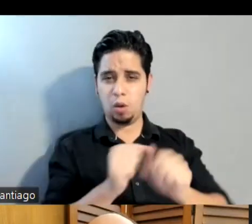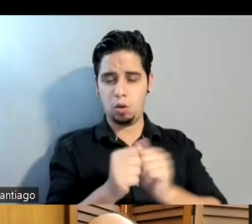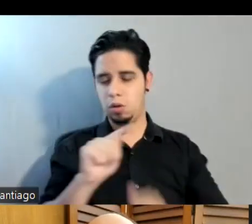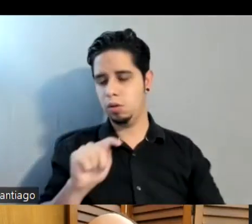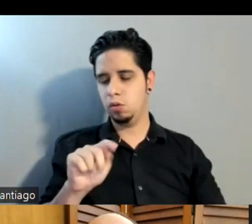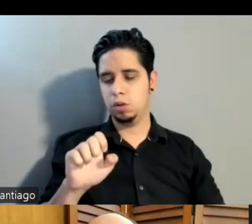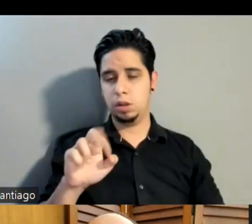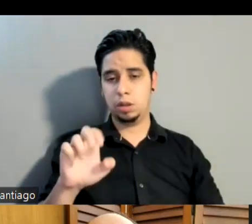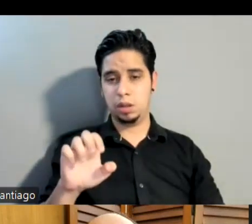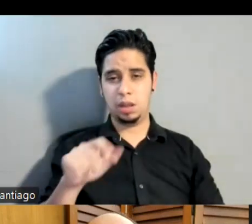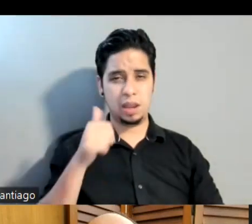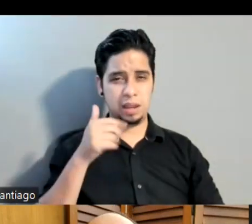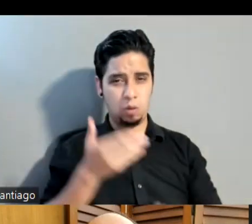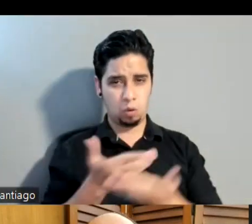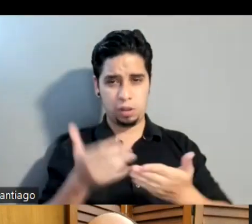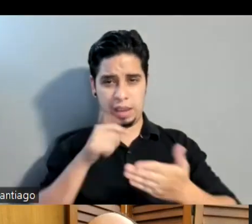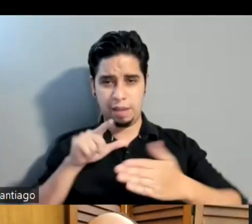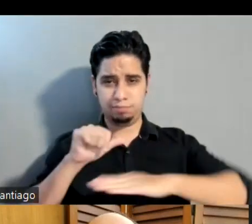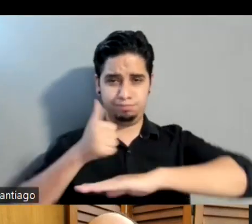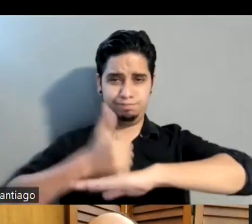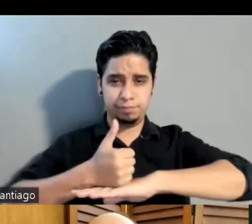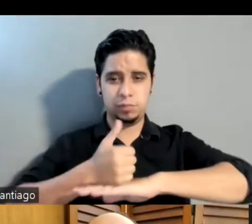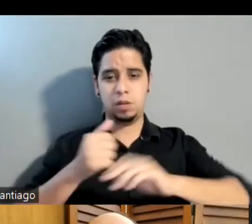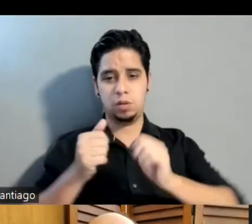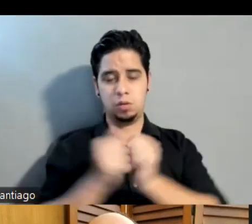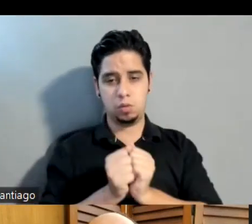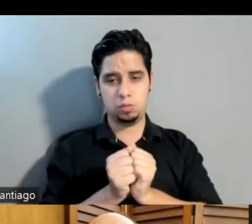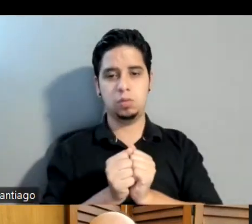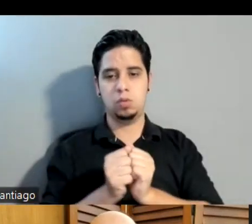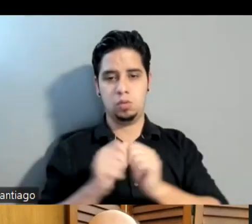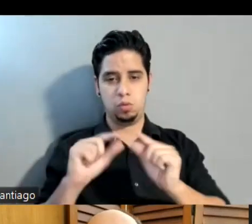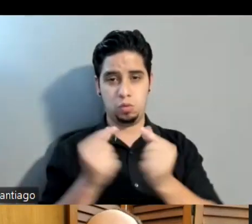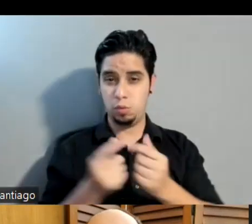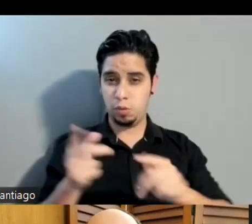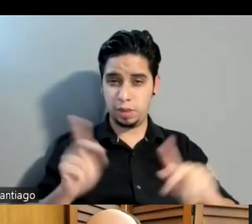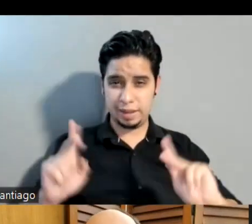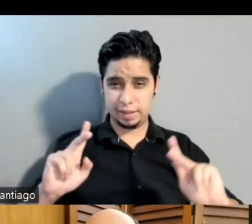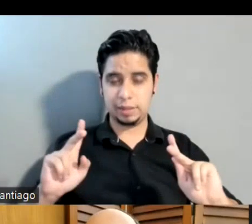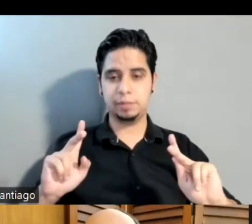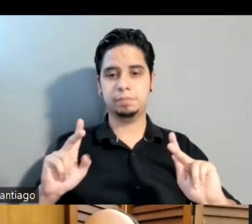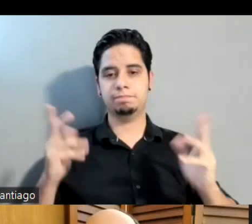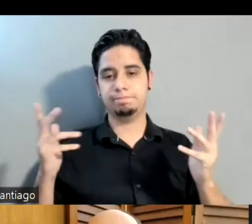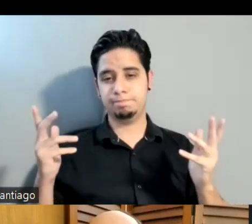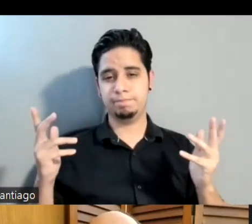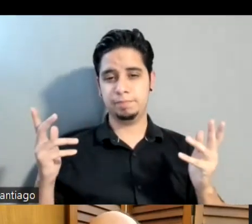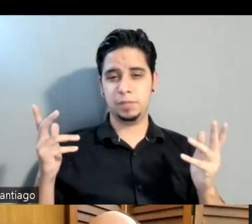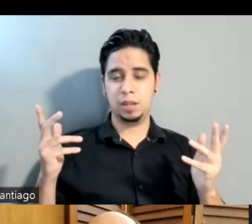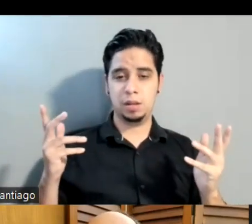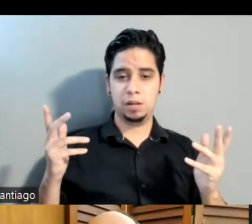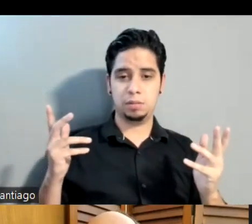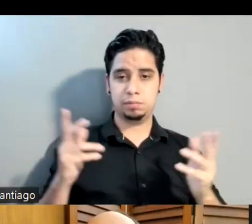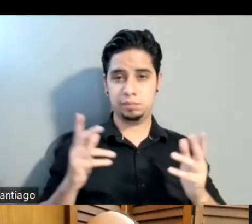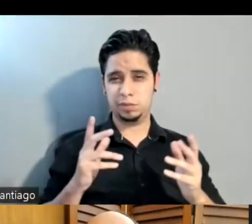en un montaje que ella tenía con Kamichibai, mezclando la técnica de Kamichibai, de narración de